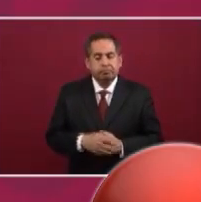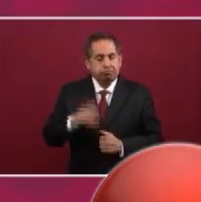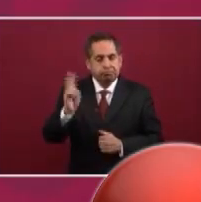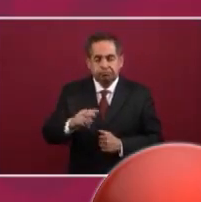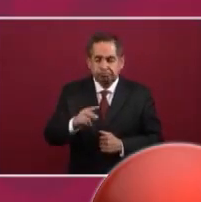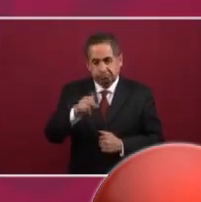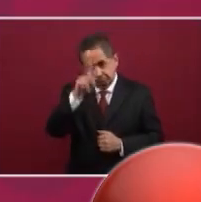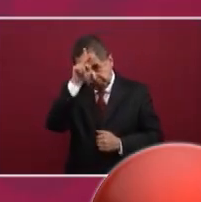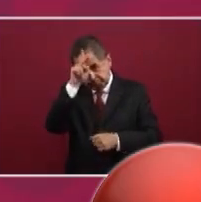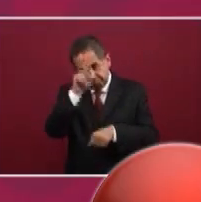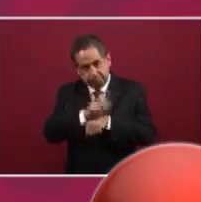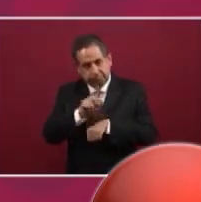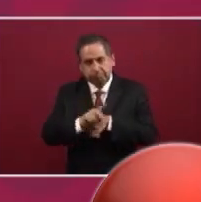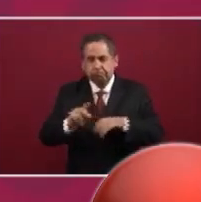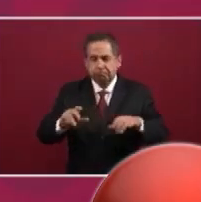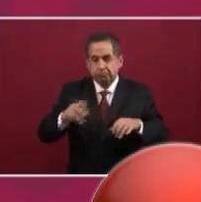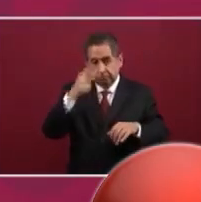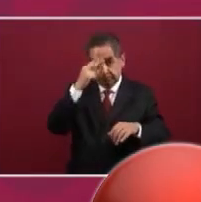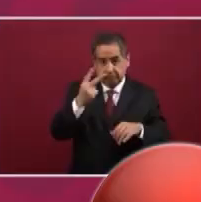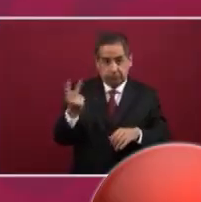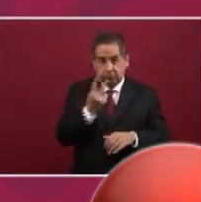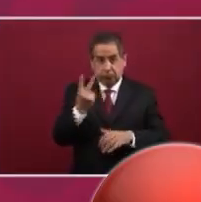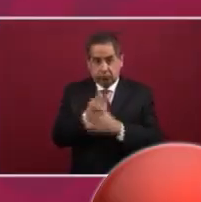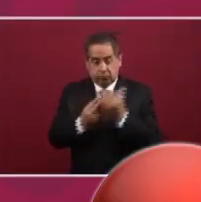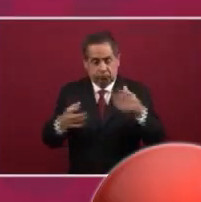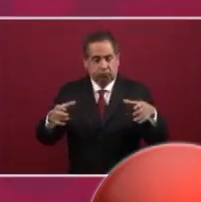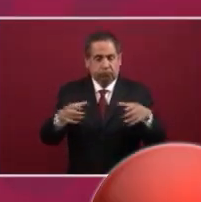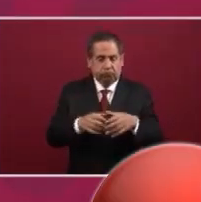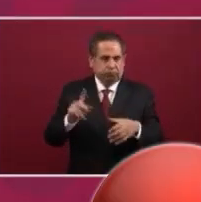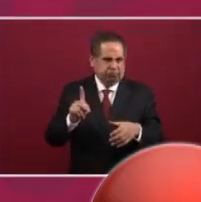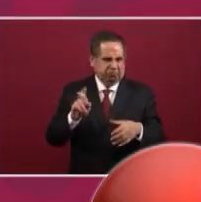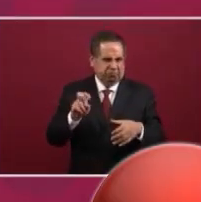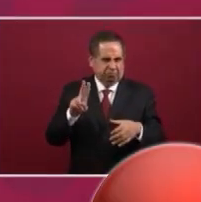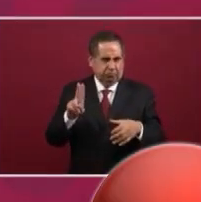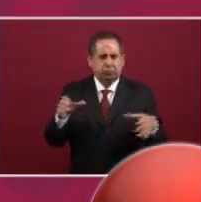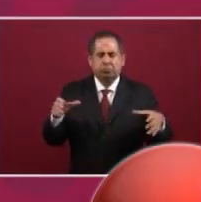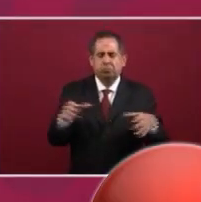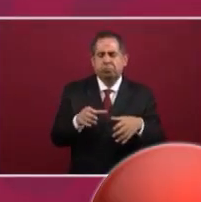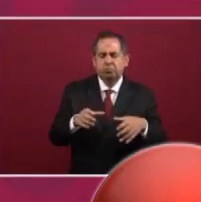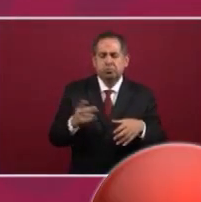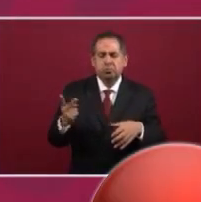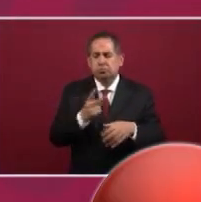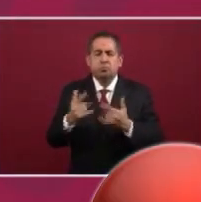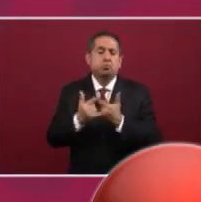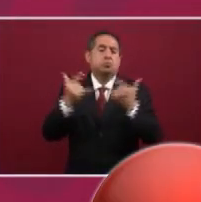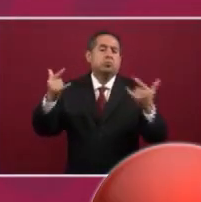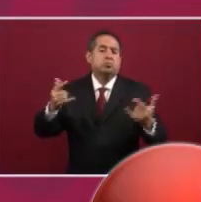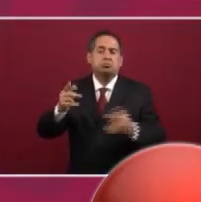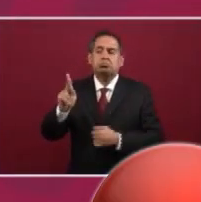Perú, México tienen pues un pasado común,